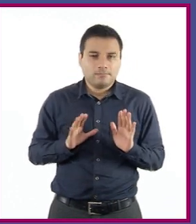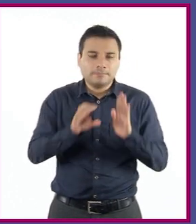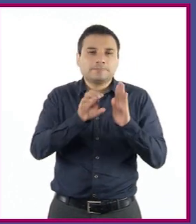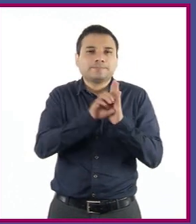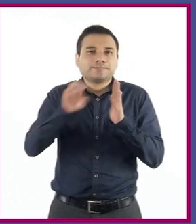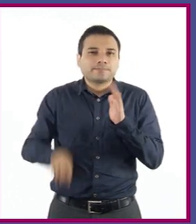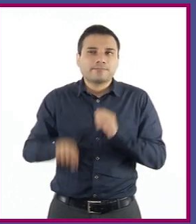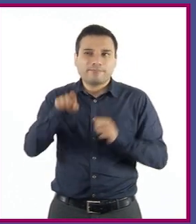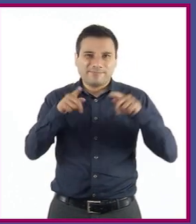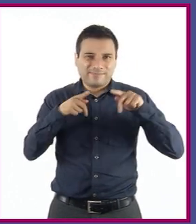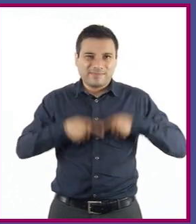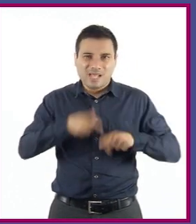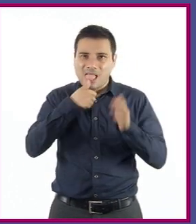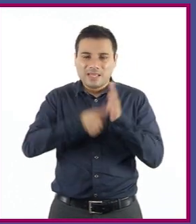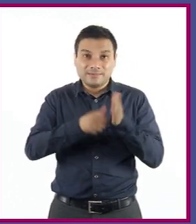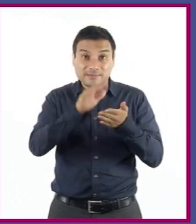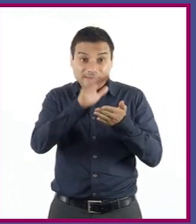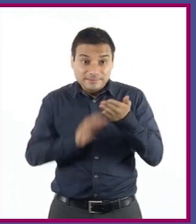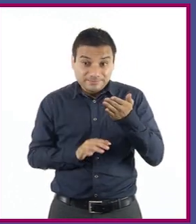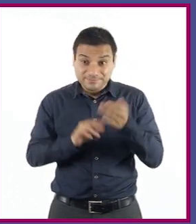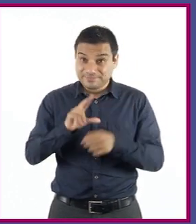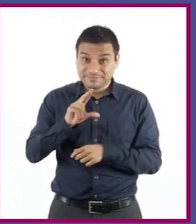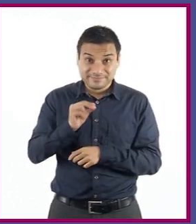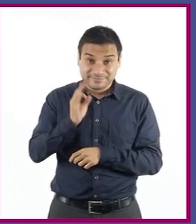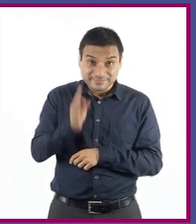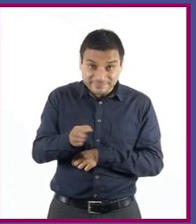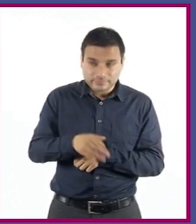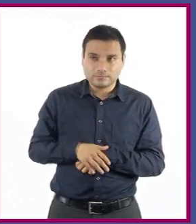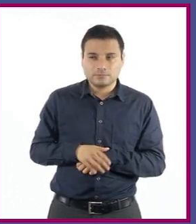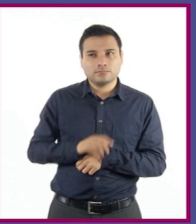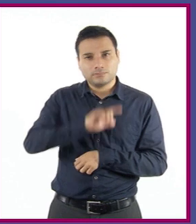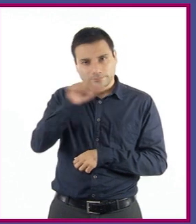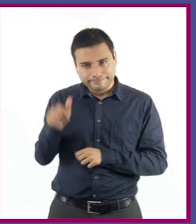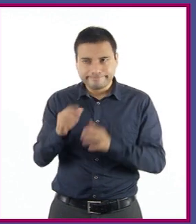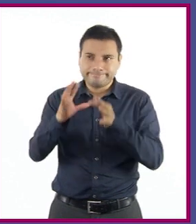lee no abastezca el material de aseo solicitado.